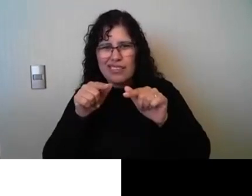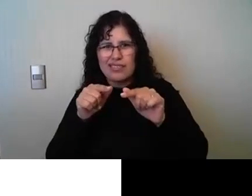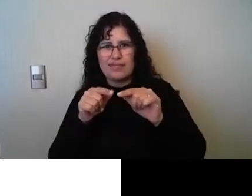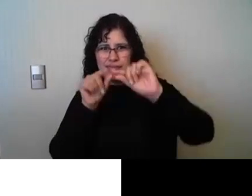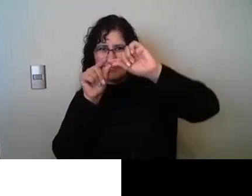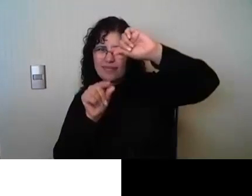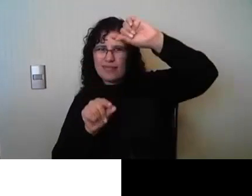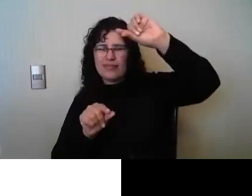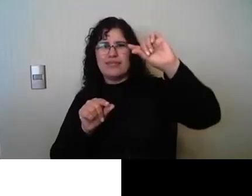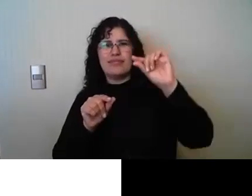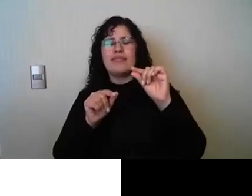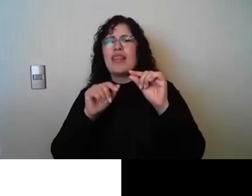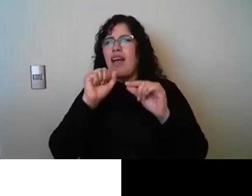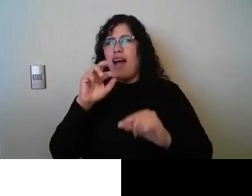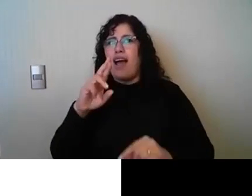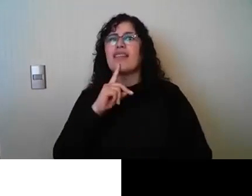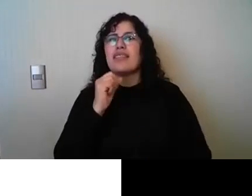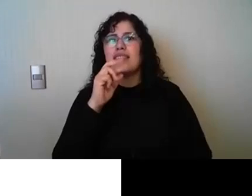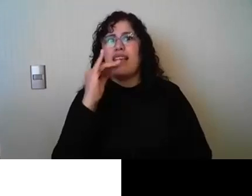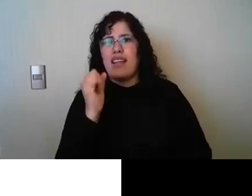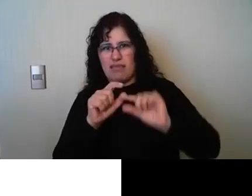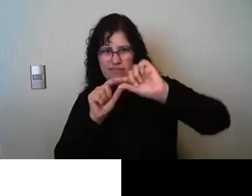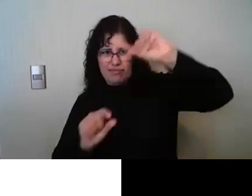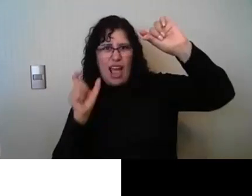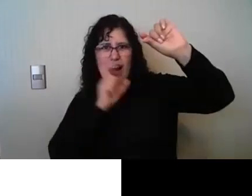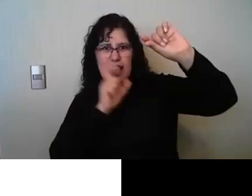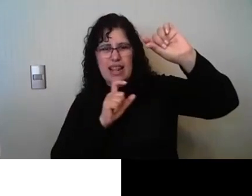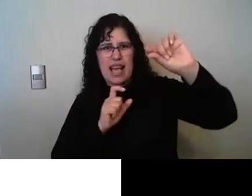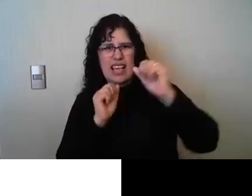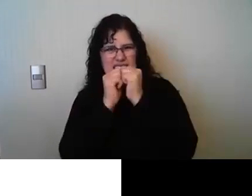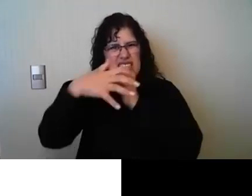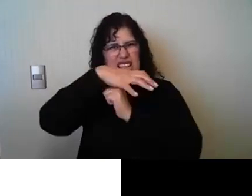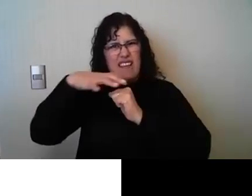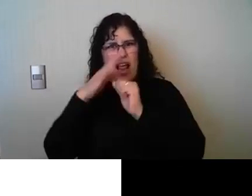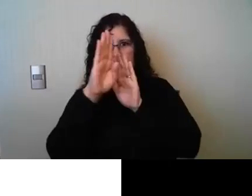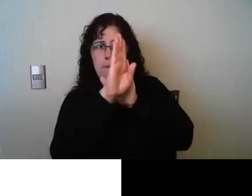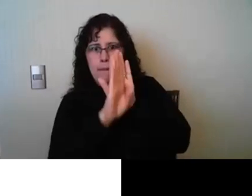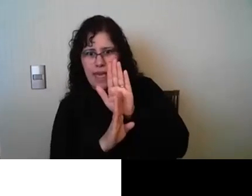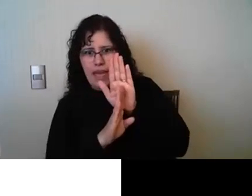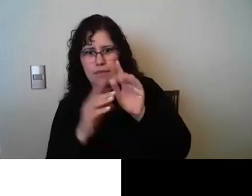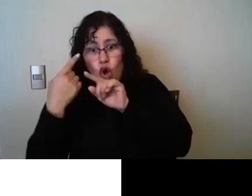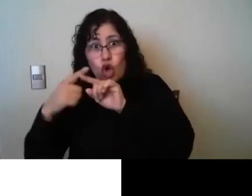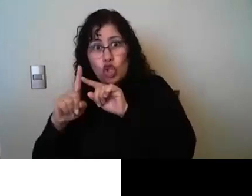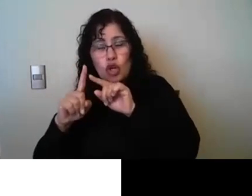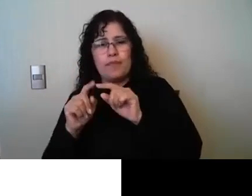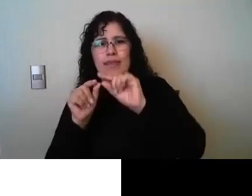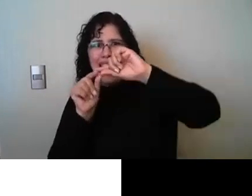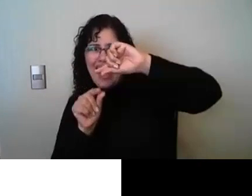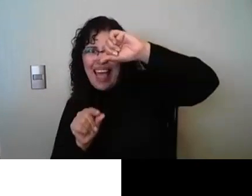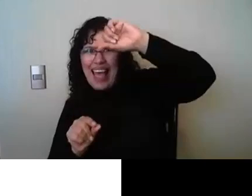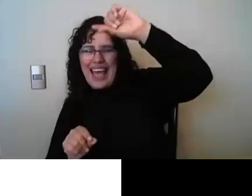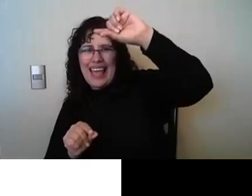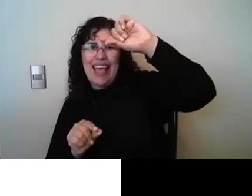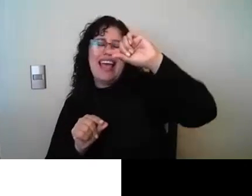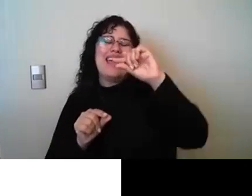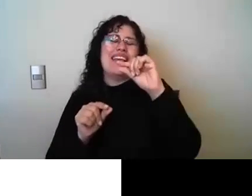¿sí? Eso está en una de las clases que vimos, y esto es territorio de la arteria cerebral anterior, por tanto alteraciones